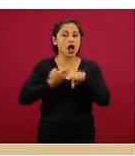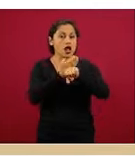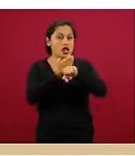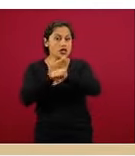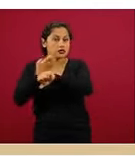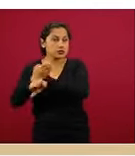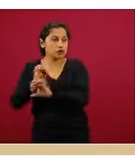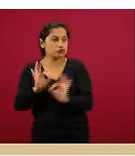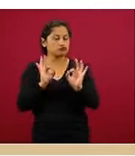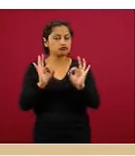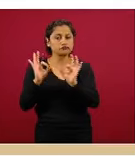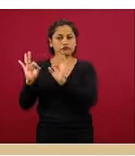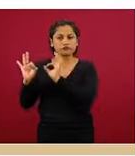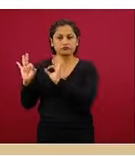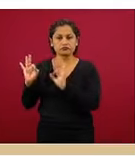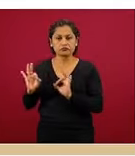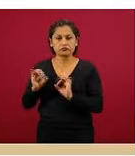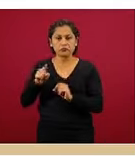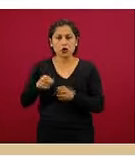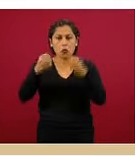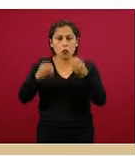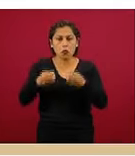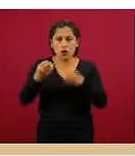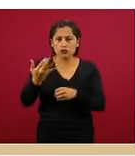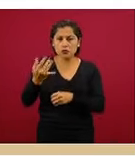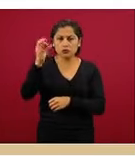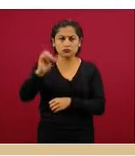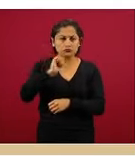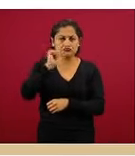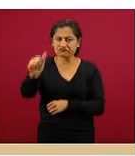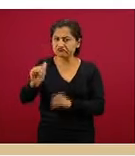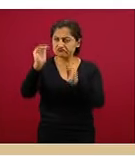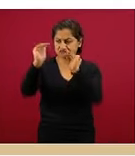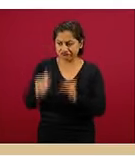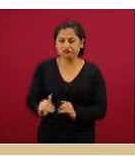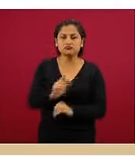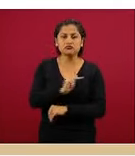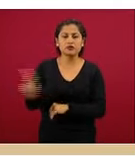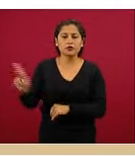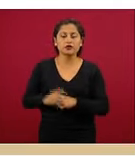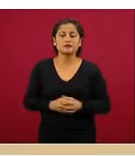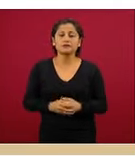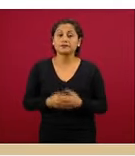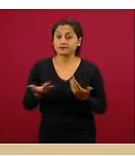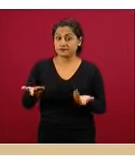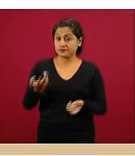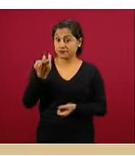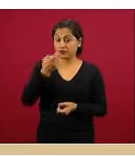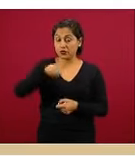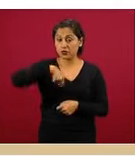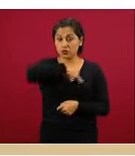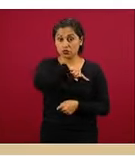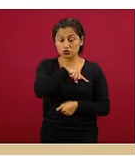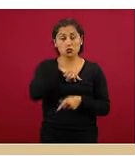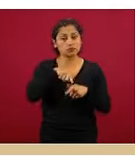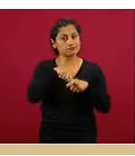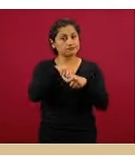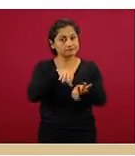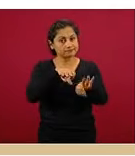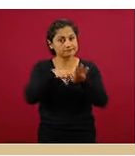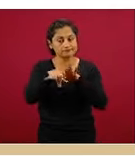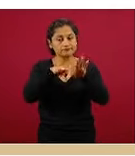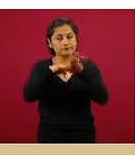tuviera una ocupación superior al 50%. Como hemos comentado, estamos trabajando ya en la continuidad de